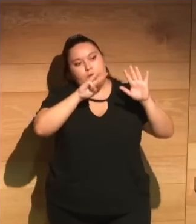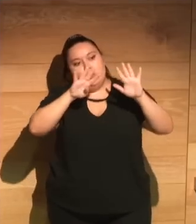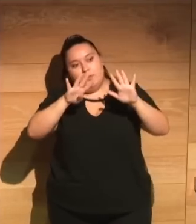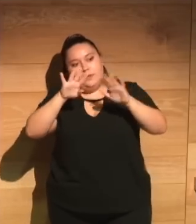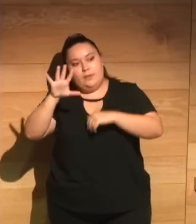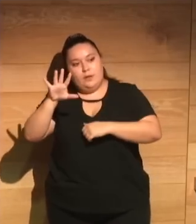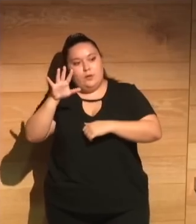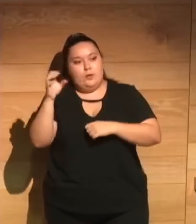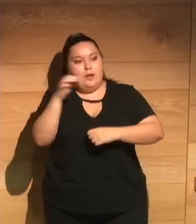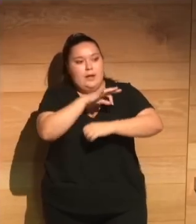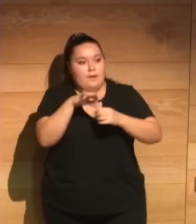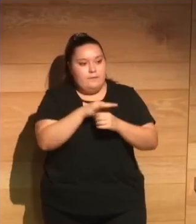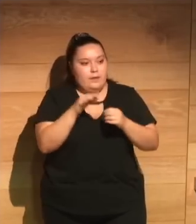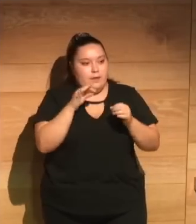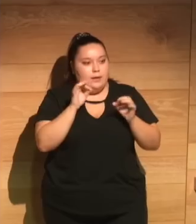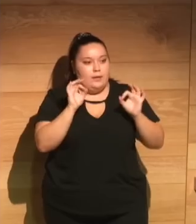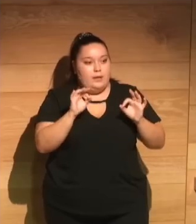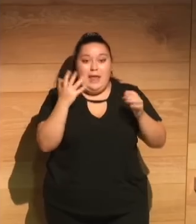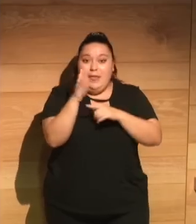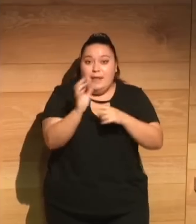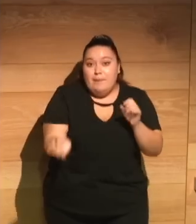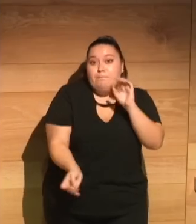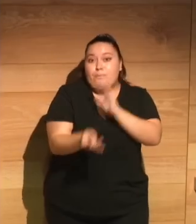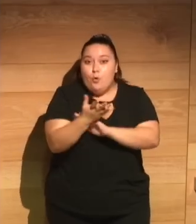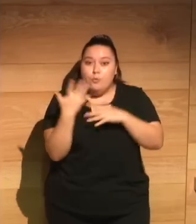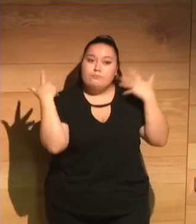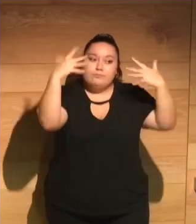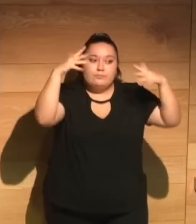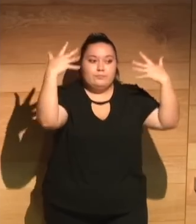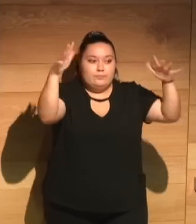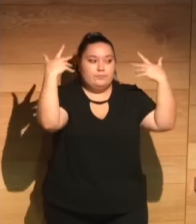1895 en el Café de los Capuchinos se inventó el cine.